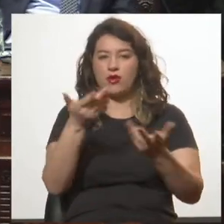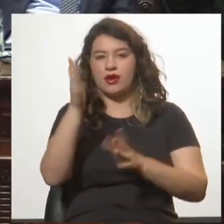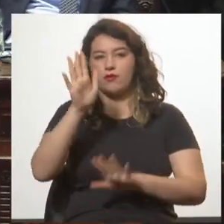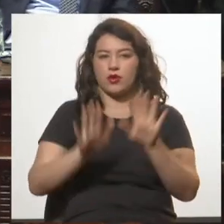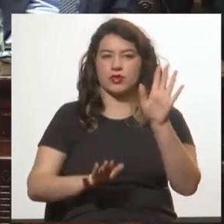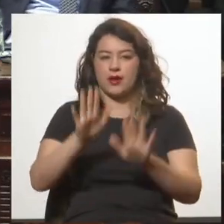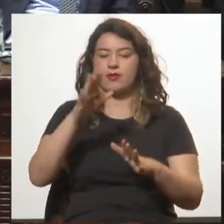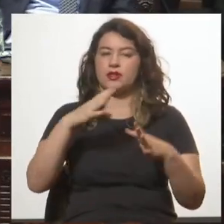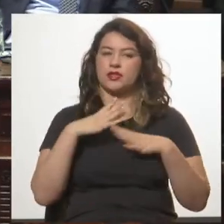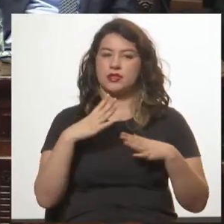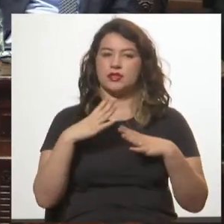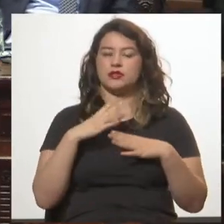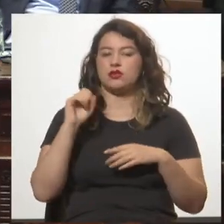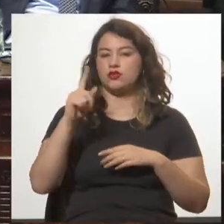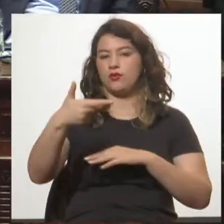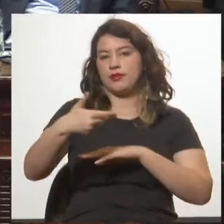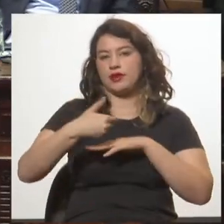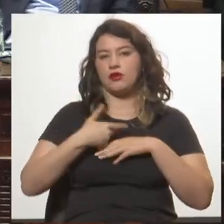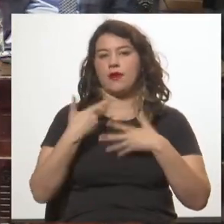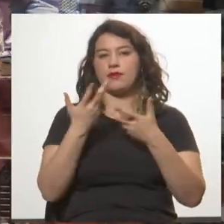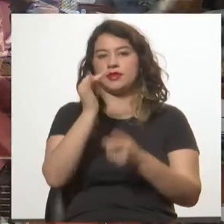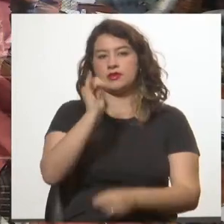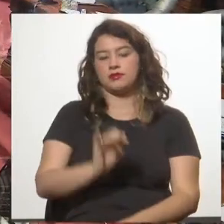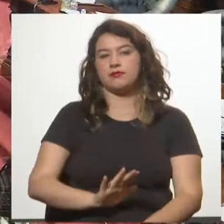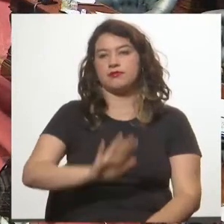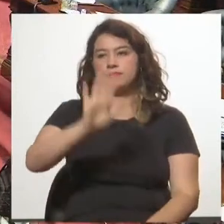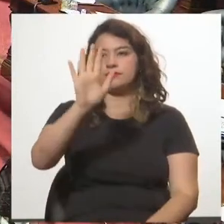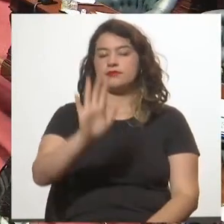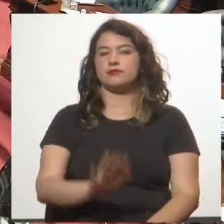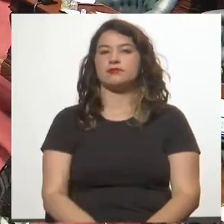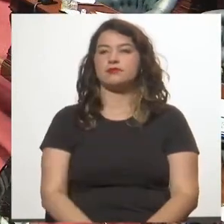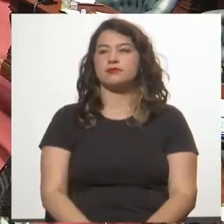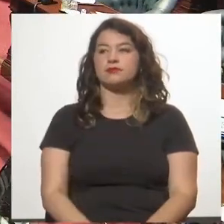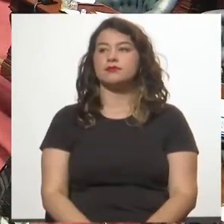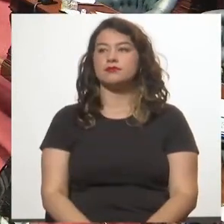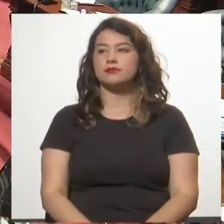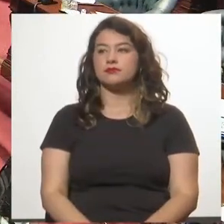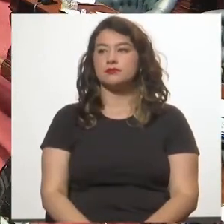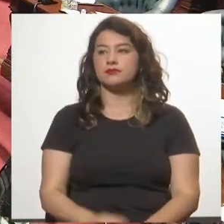la licencia solicitada por la afirmativa si lo hacen expresar